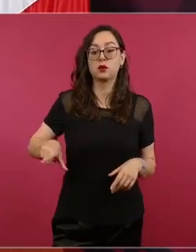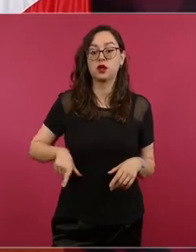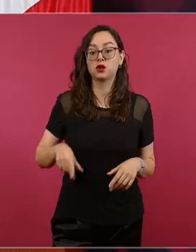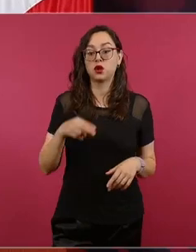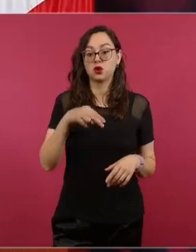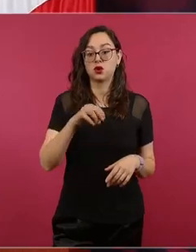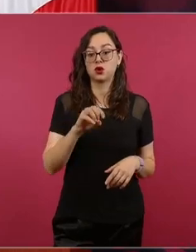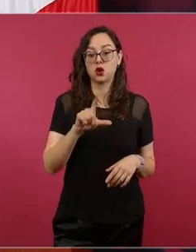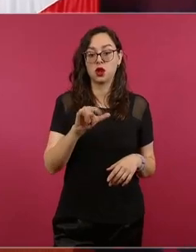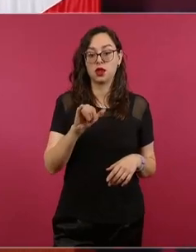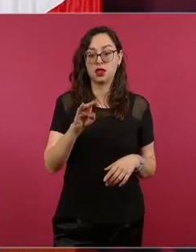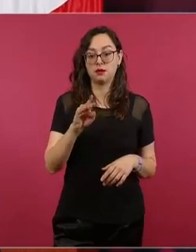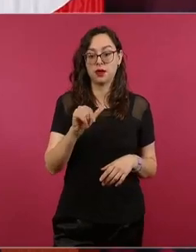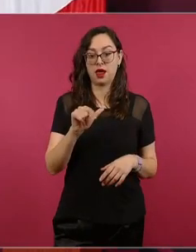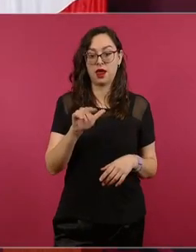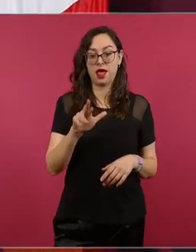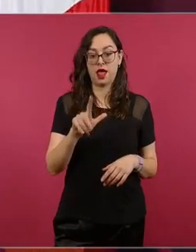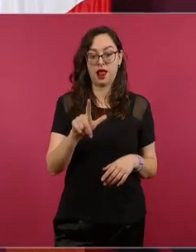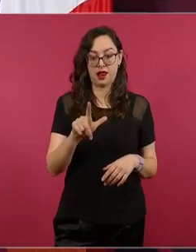que empezaron a aplicar